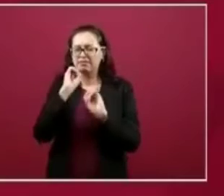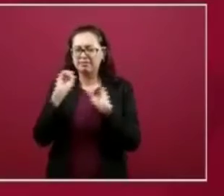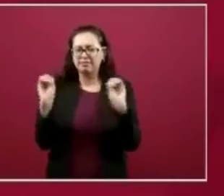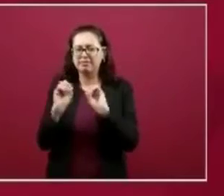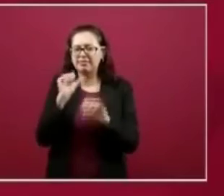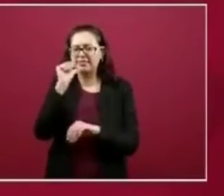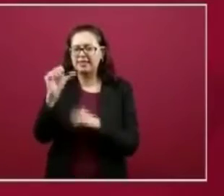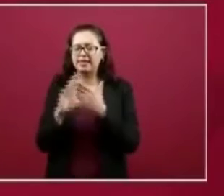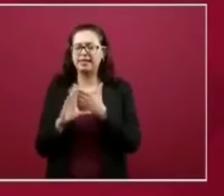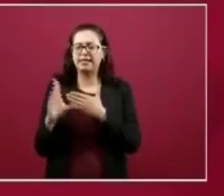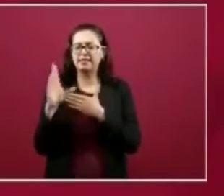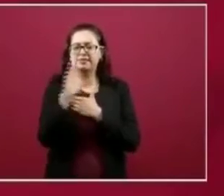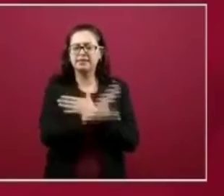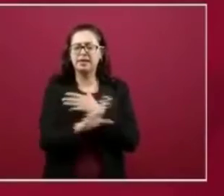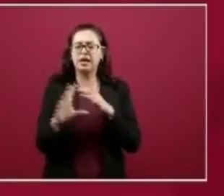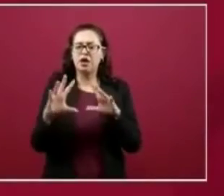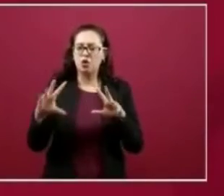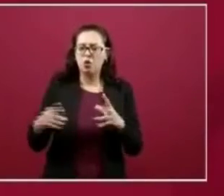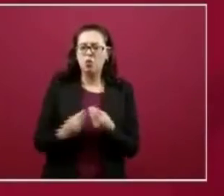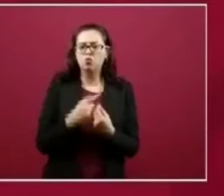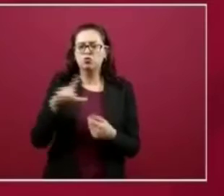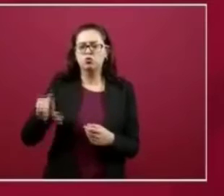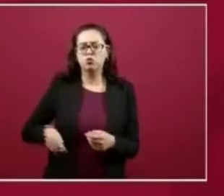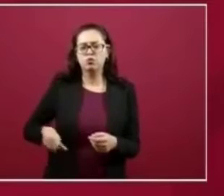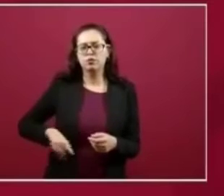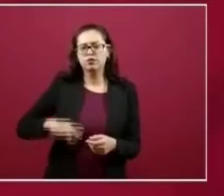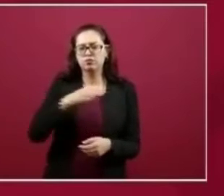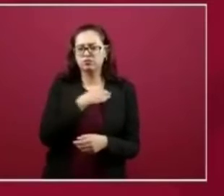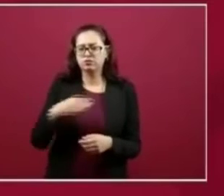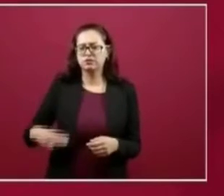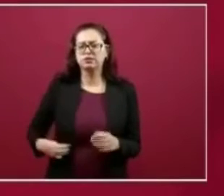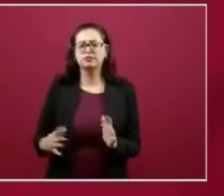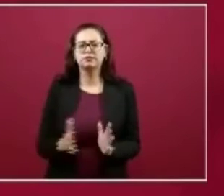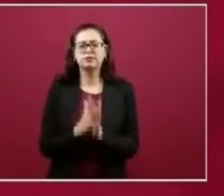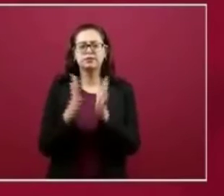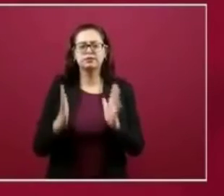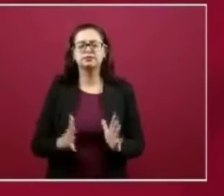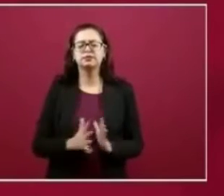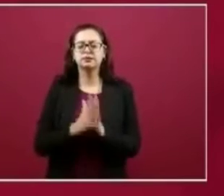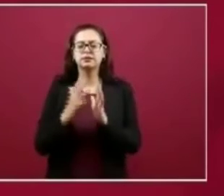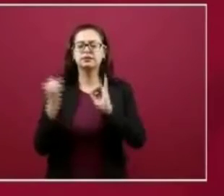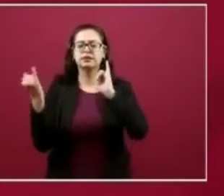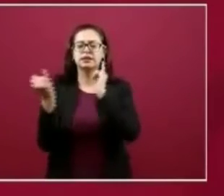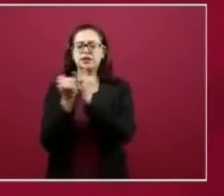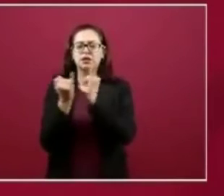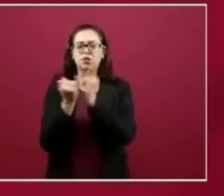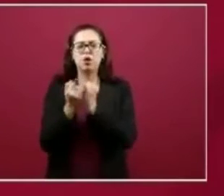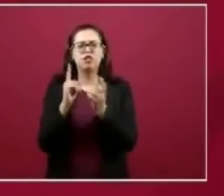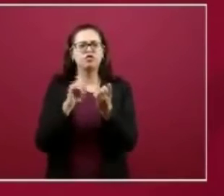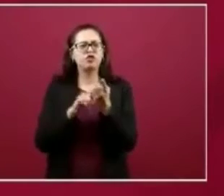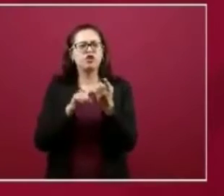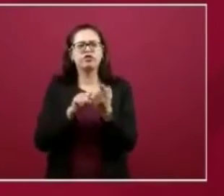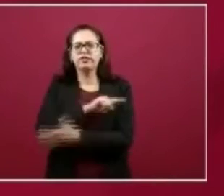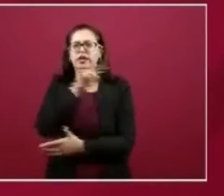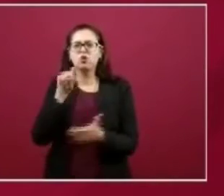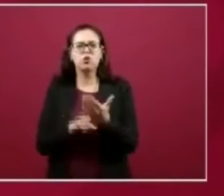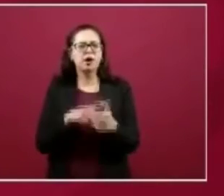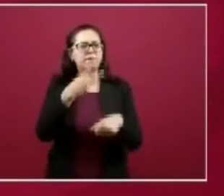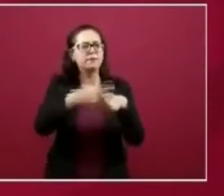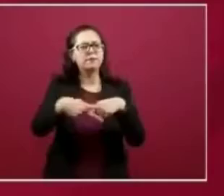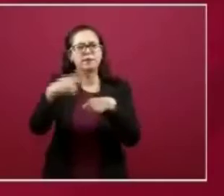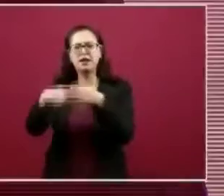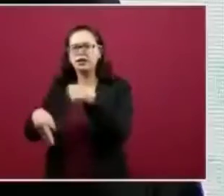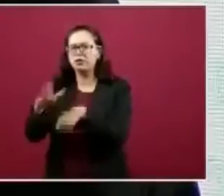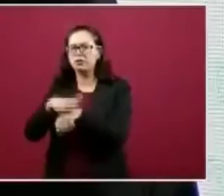y buscando la participación de los gobiernos municipales y identificando las zonas de riesgos para las mujeres y